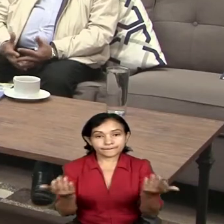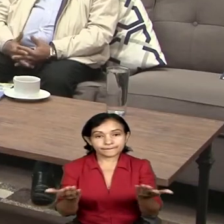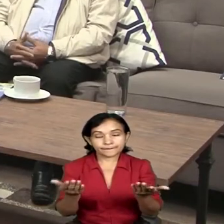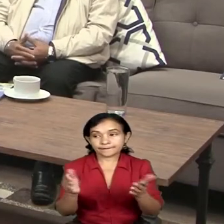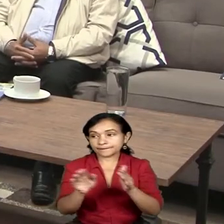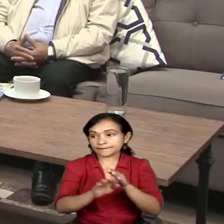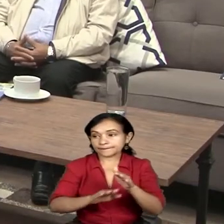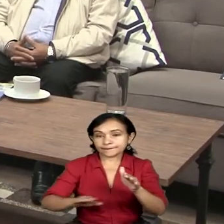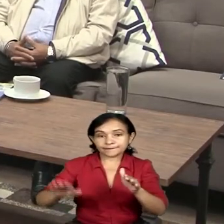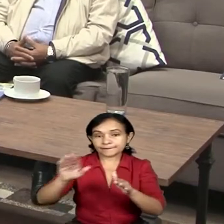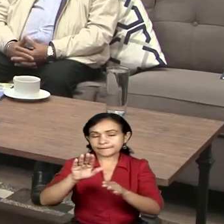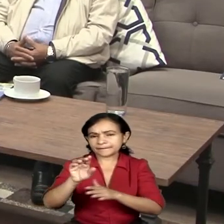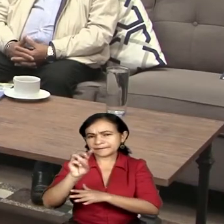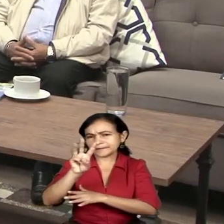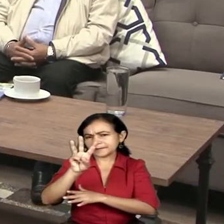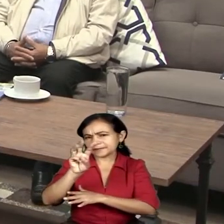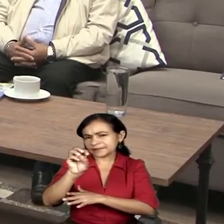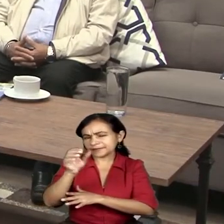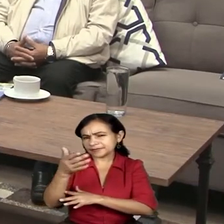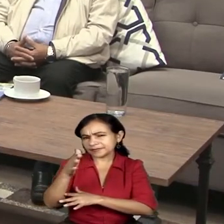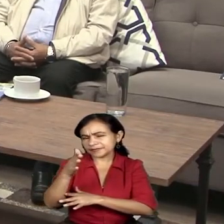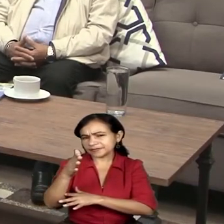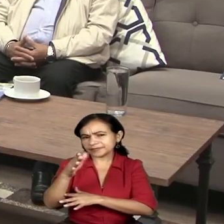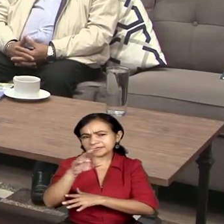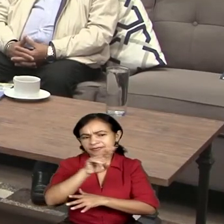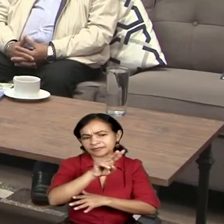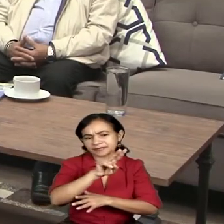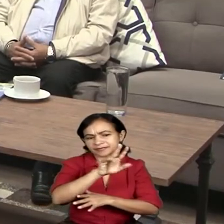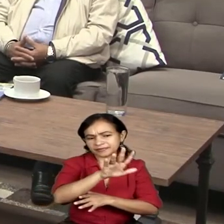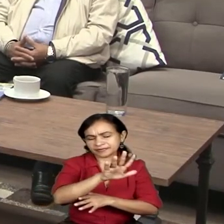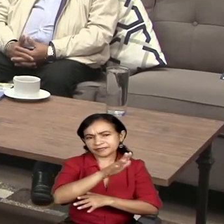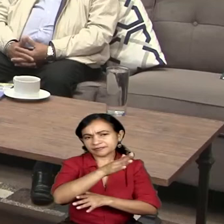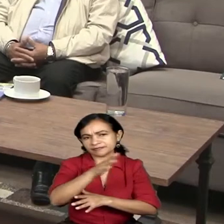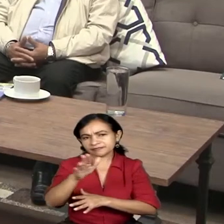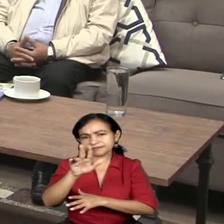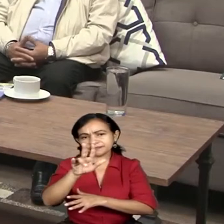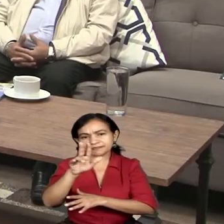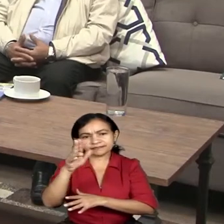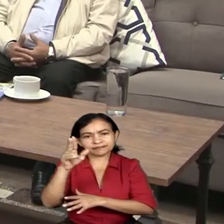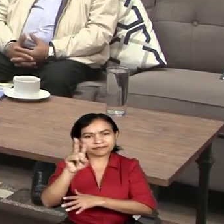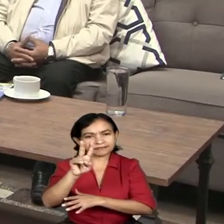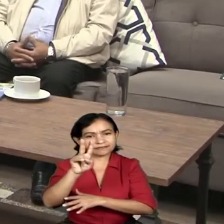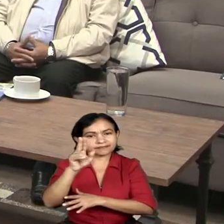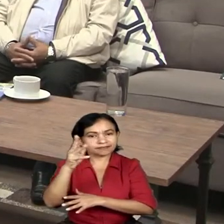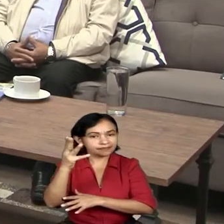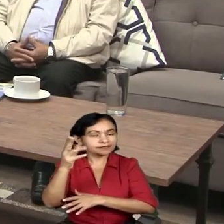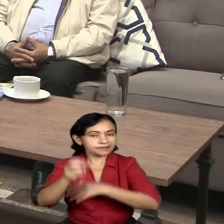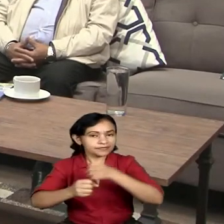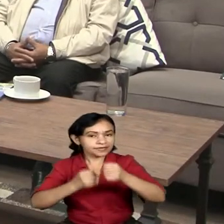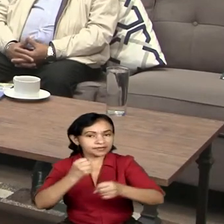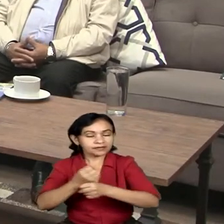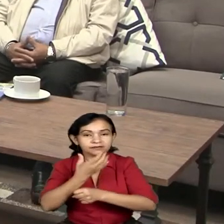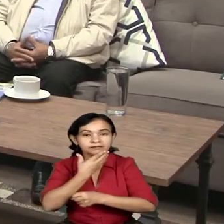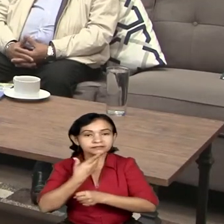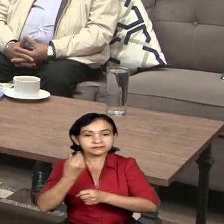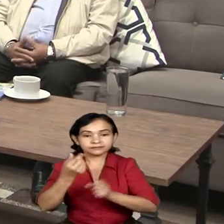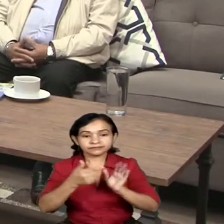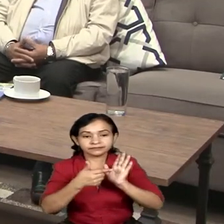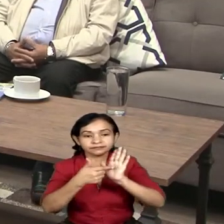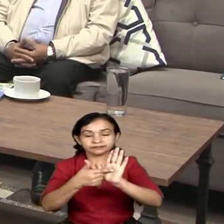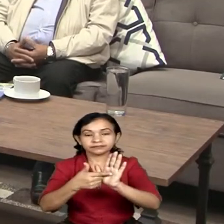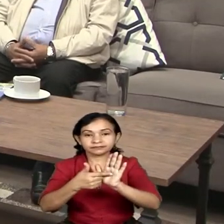más de 30 años, todos andaban entre 25 y 29 años, es demostrarle al